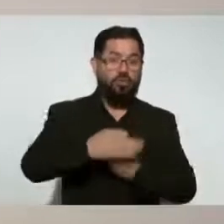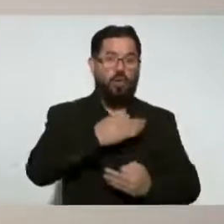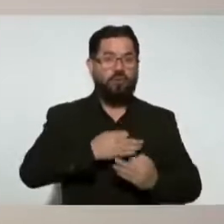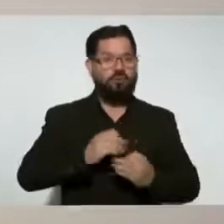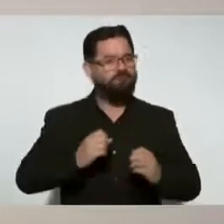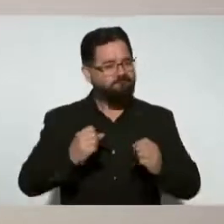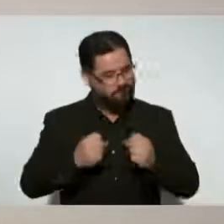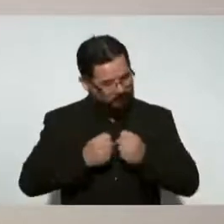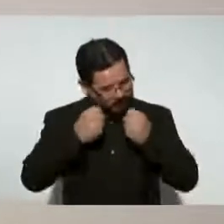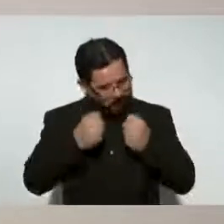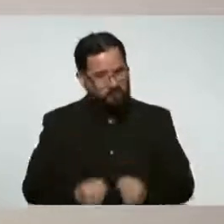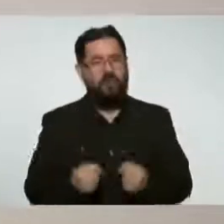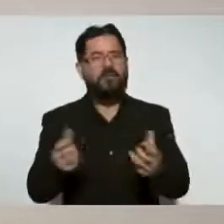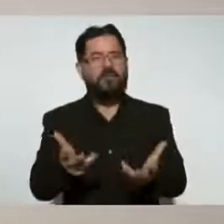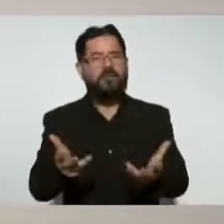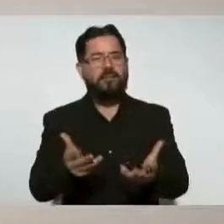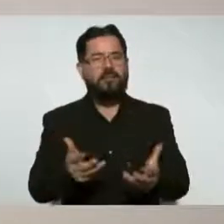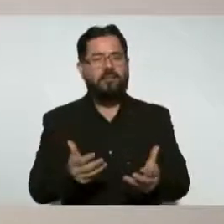vamos avanzando.